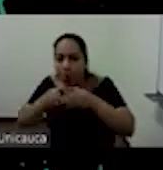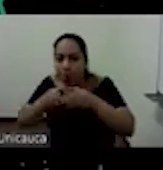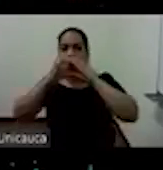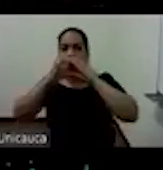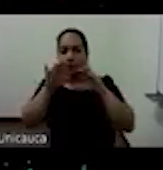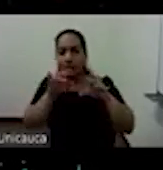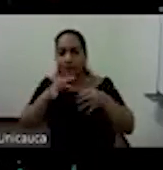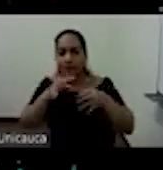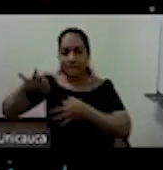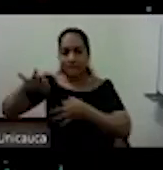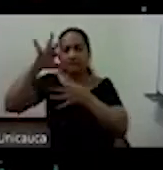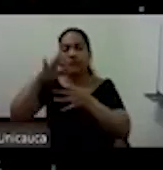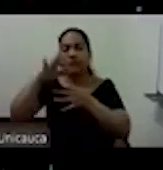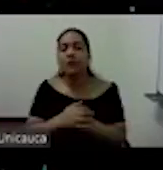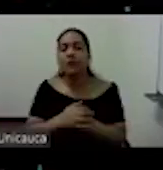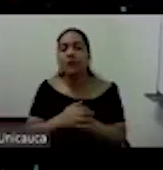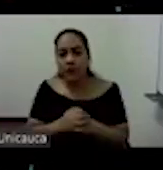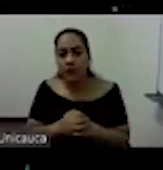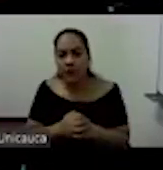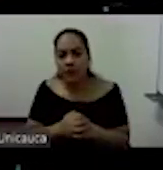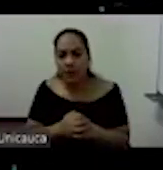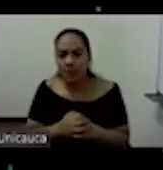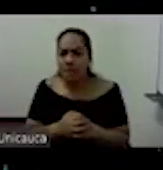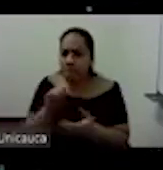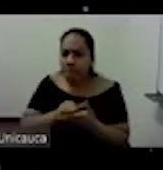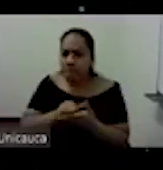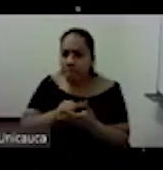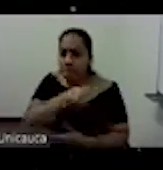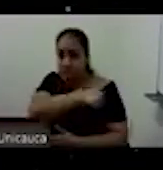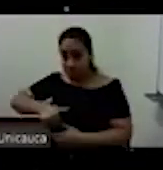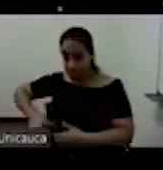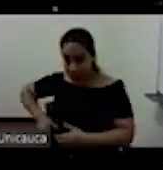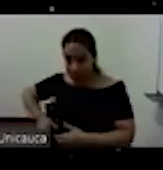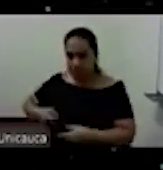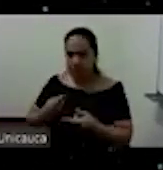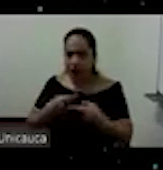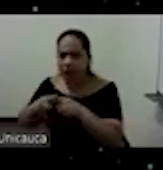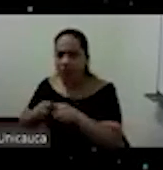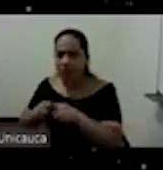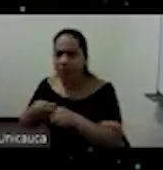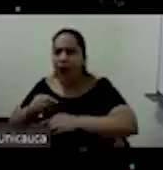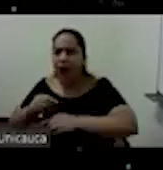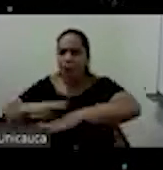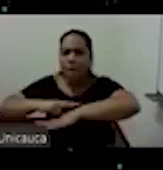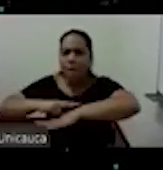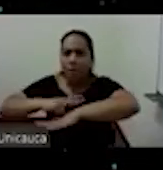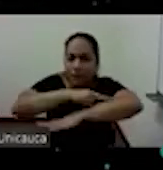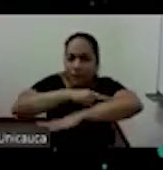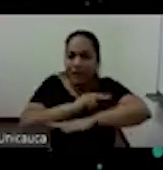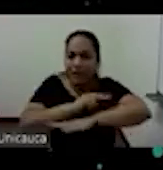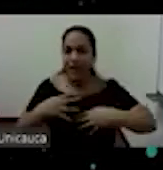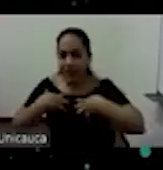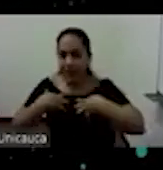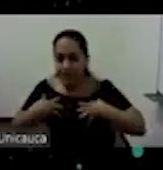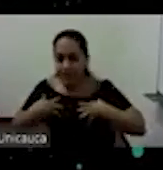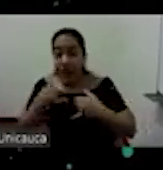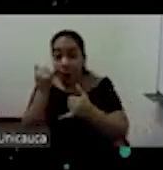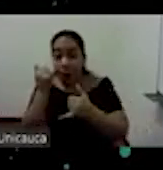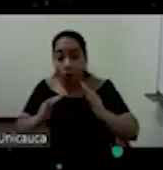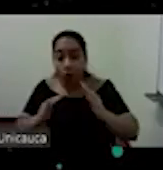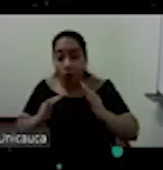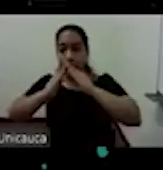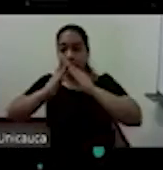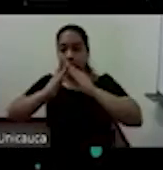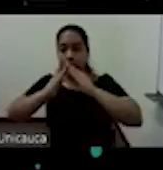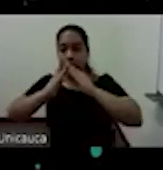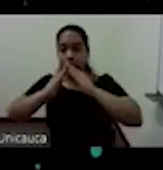espíritus. Esta mochila es elaborada con lana de ovejo y terminados con la figura de la pirámide, que significa